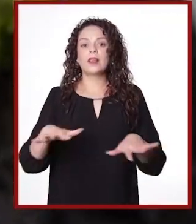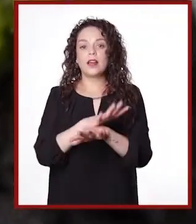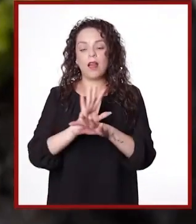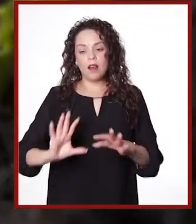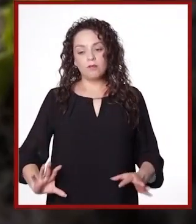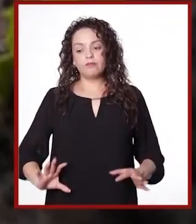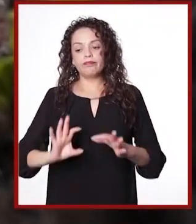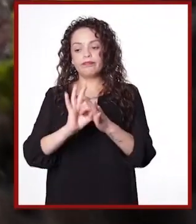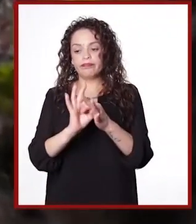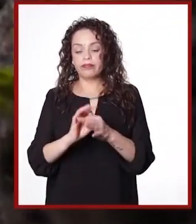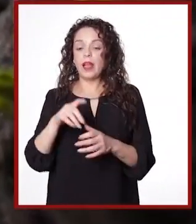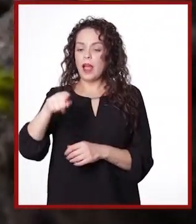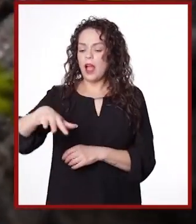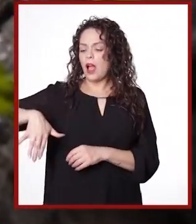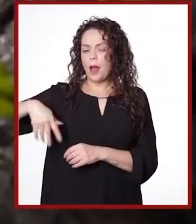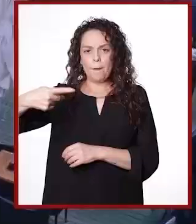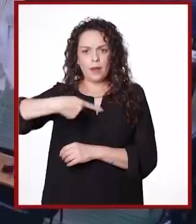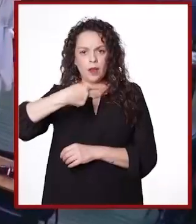a la pregunta anterior,